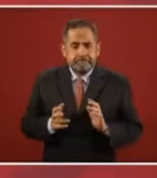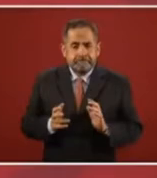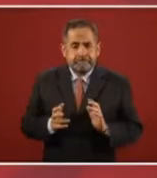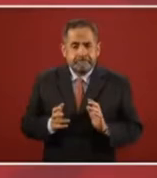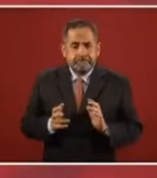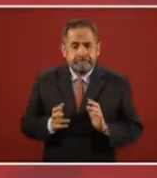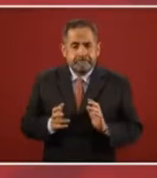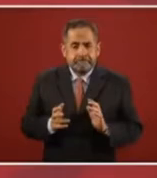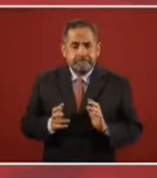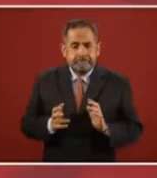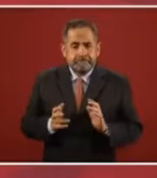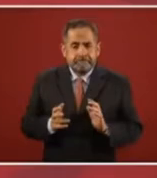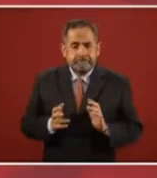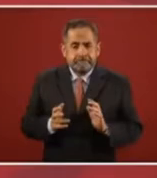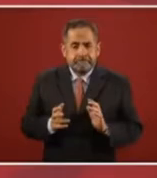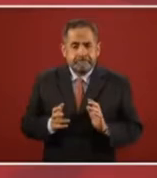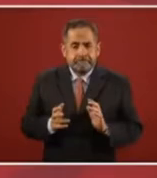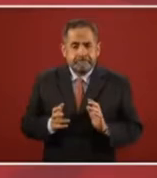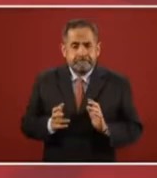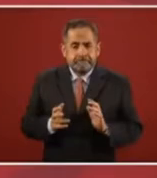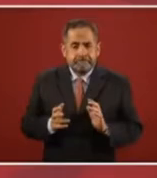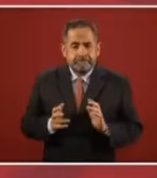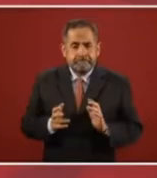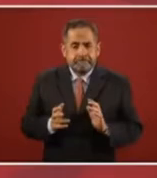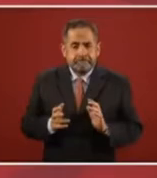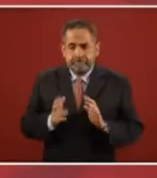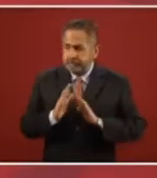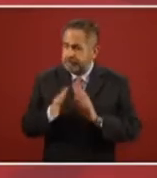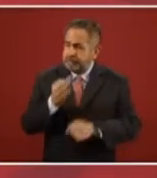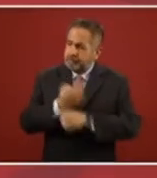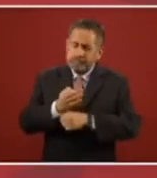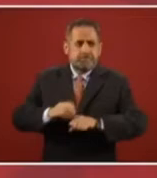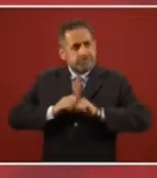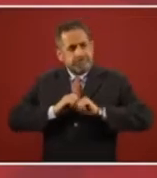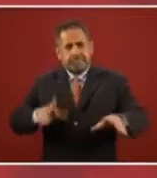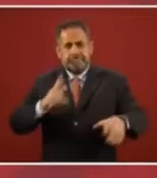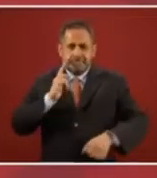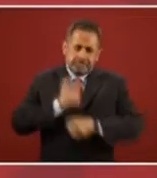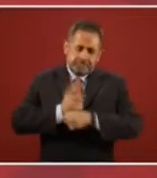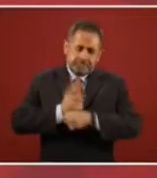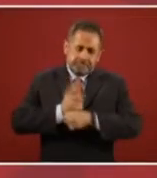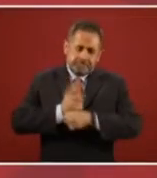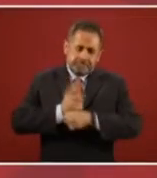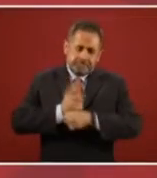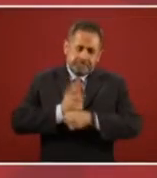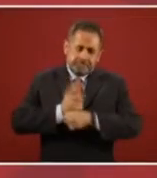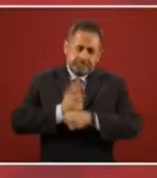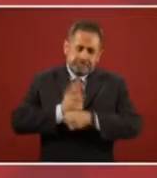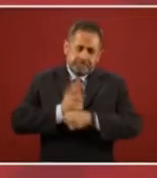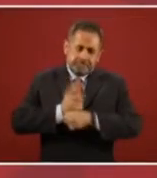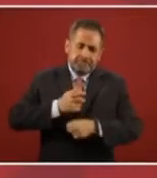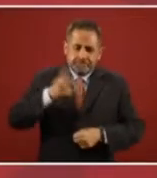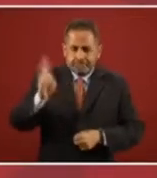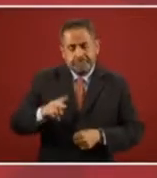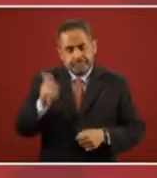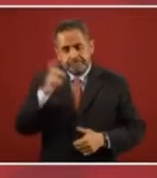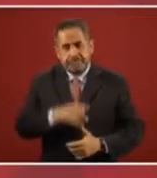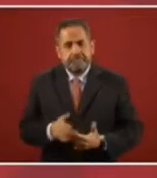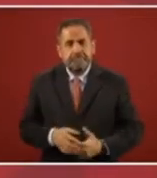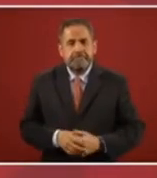explicando que el western es jana beris tienes resultados tus recursos